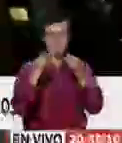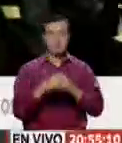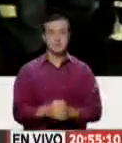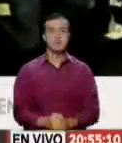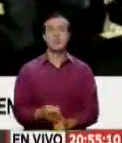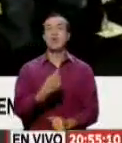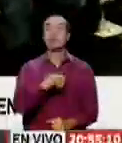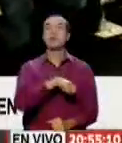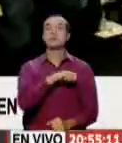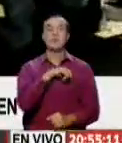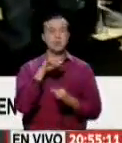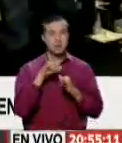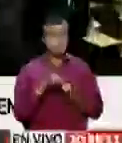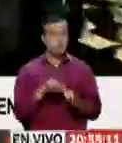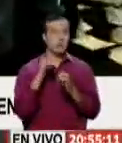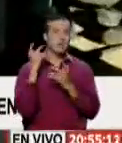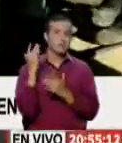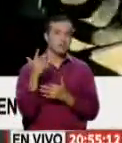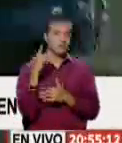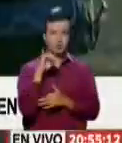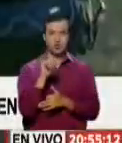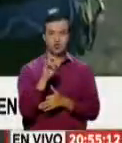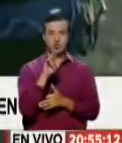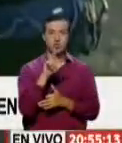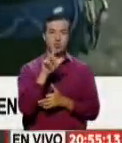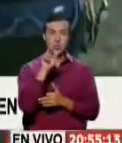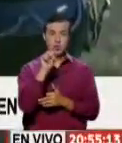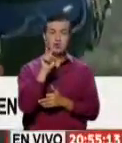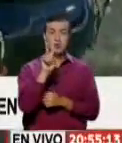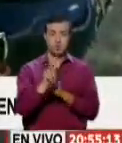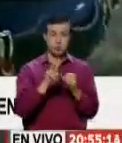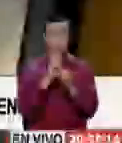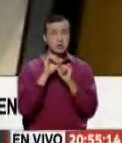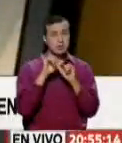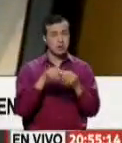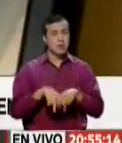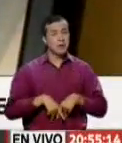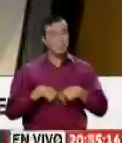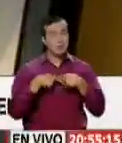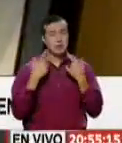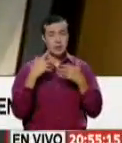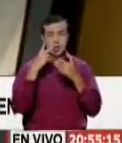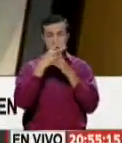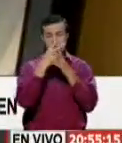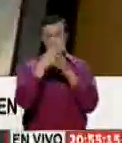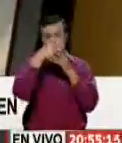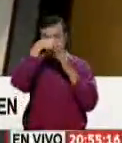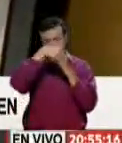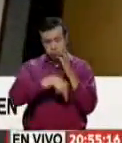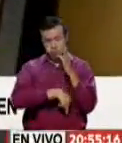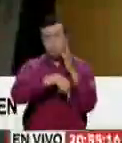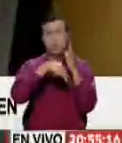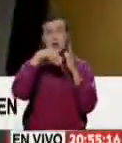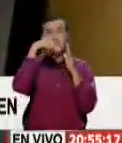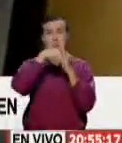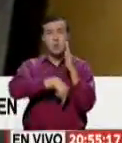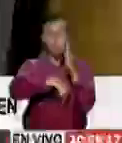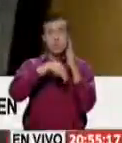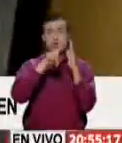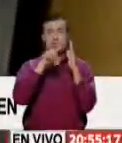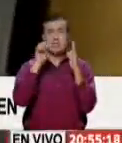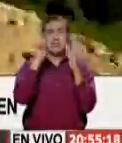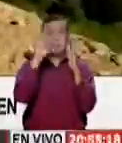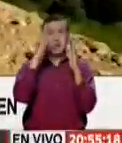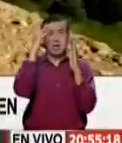En España se mantiene la esperanza de que Julen, de 2 años, siga con vida, luego de caer a un agujero de más de 100 metros de profundidad